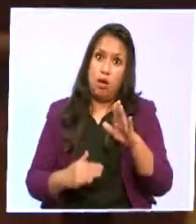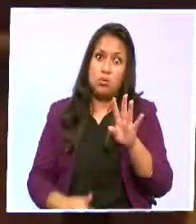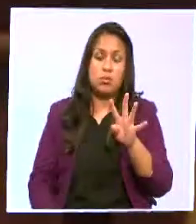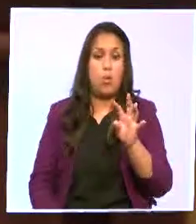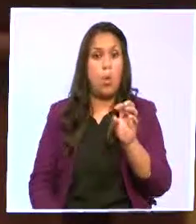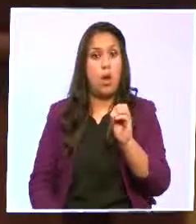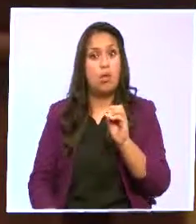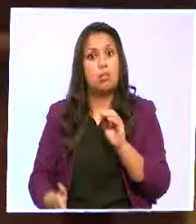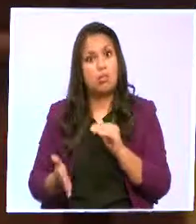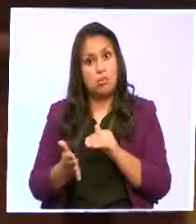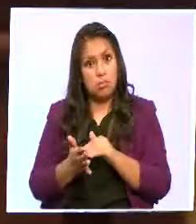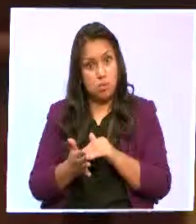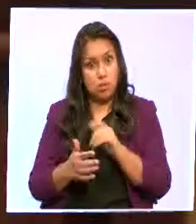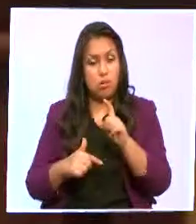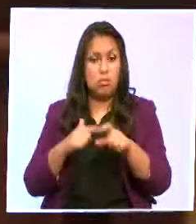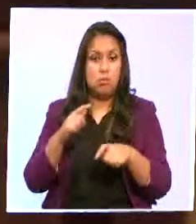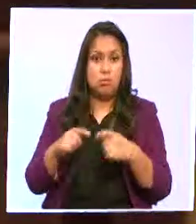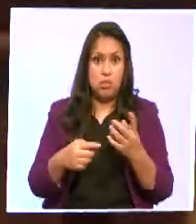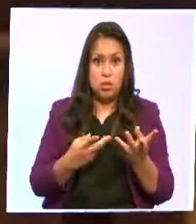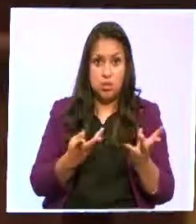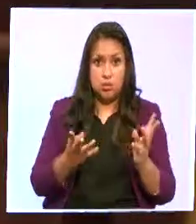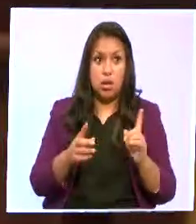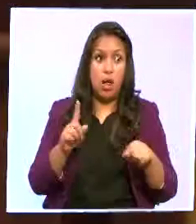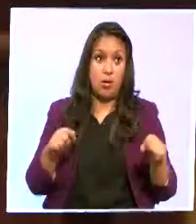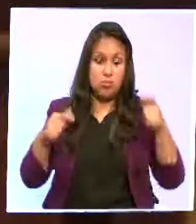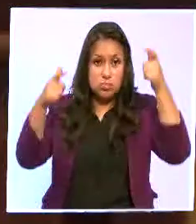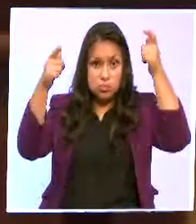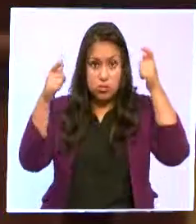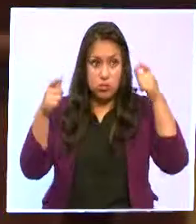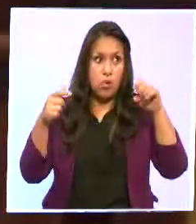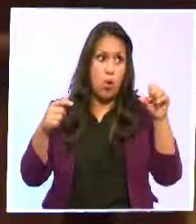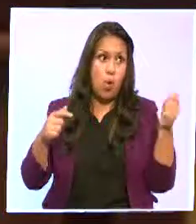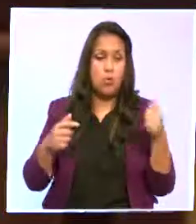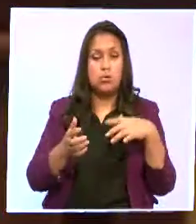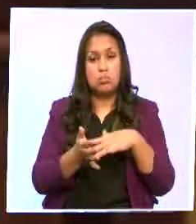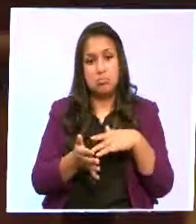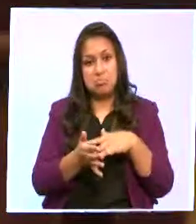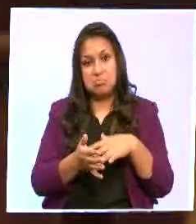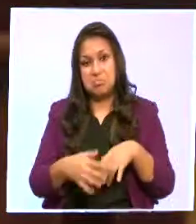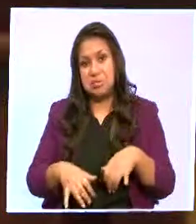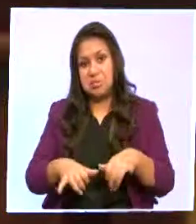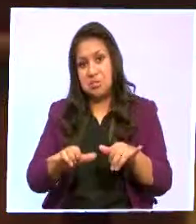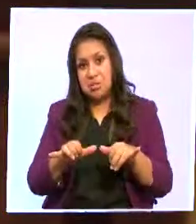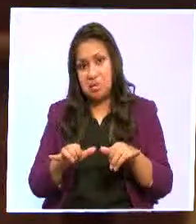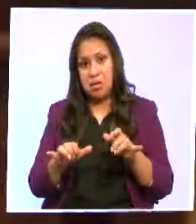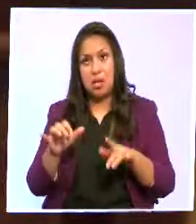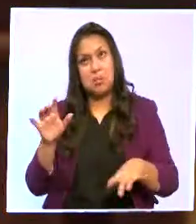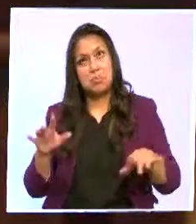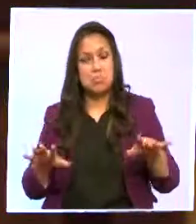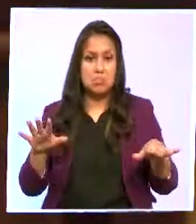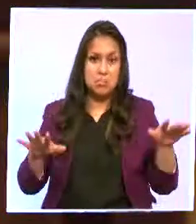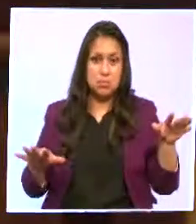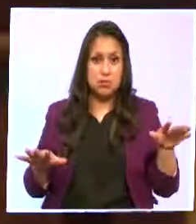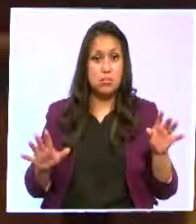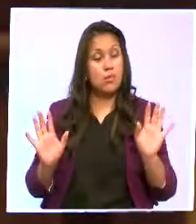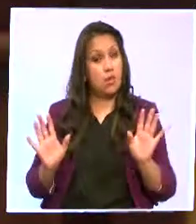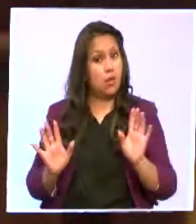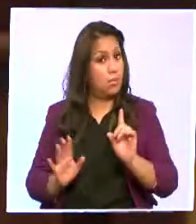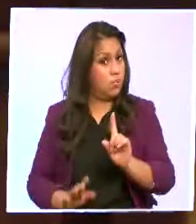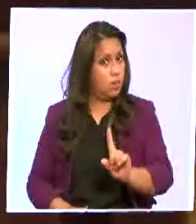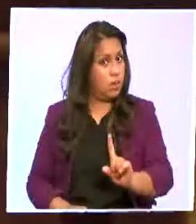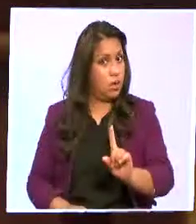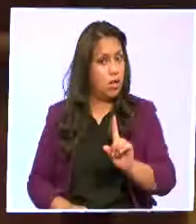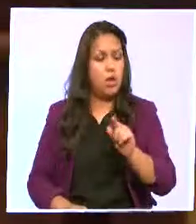proceso del plan de contingencia se han graduado algunos otros están todavía cursando los estudios de manera regular normal pero qué ocurre